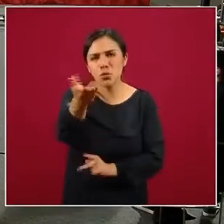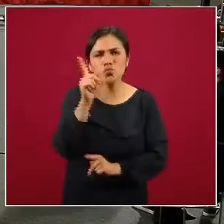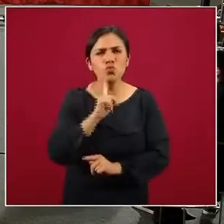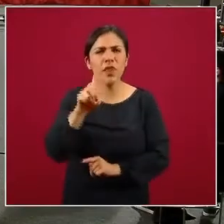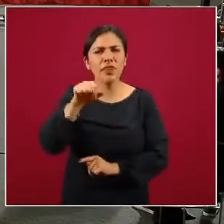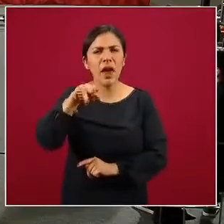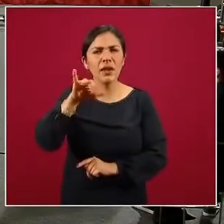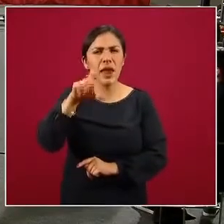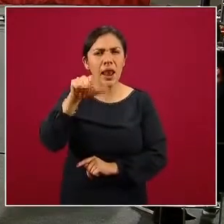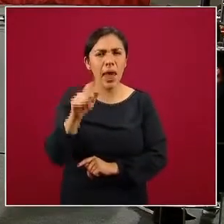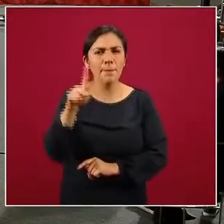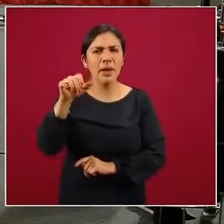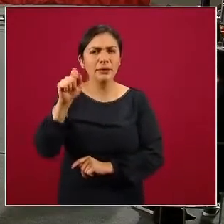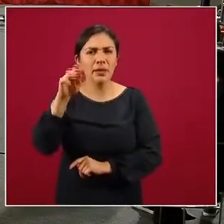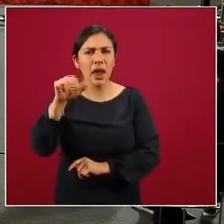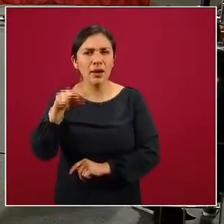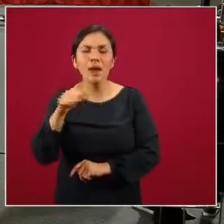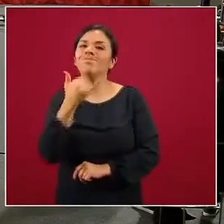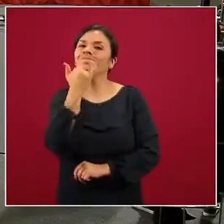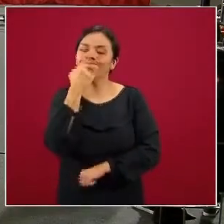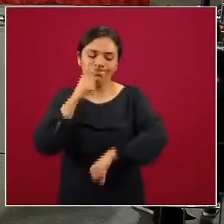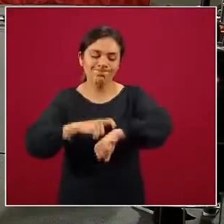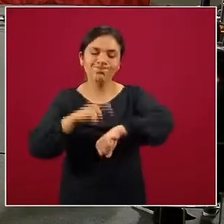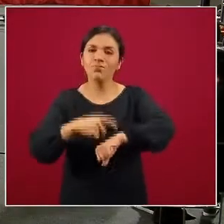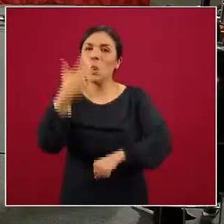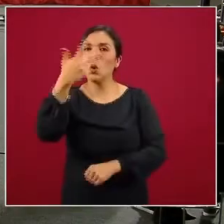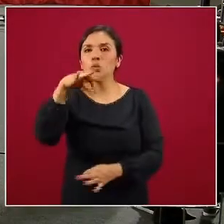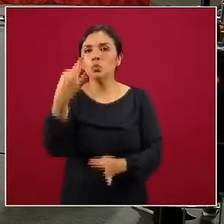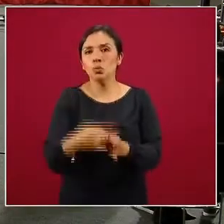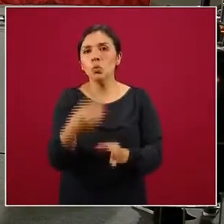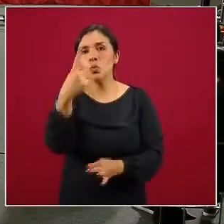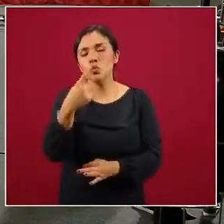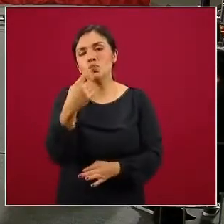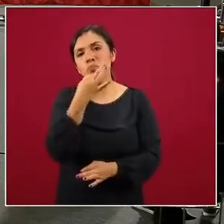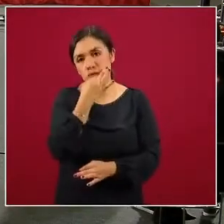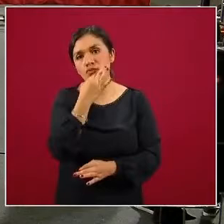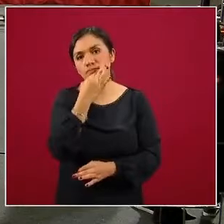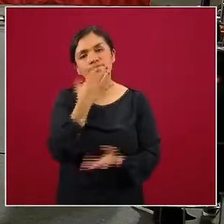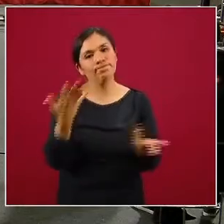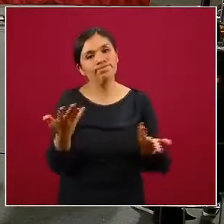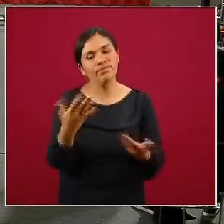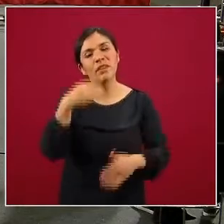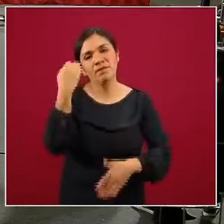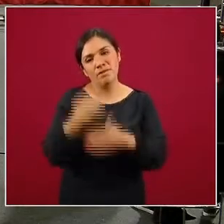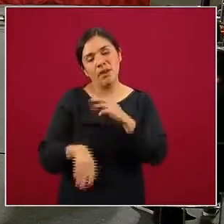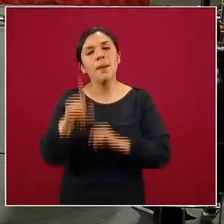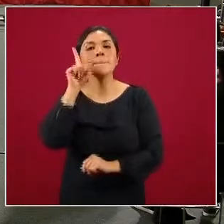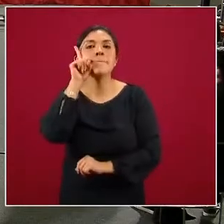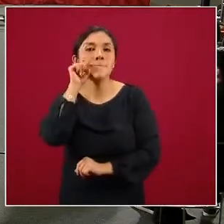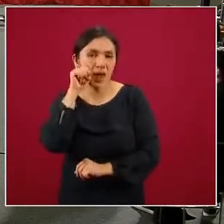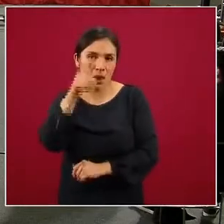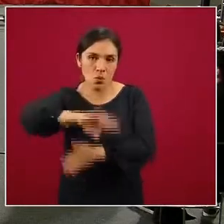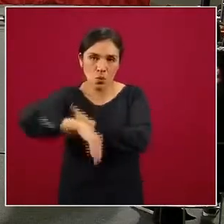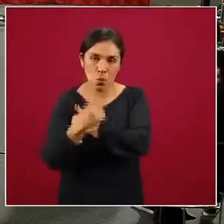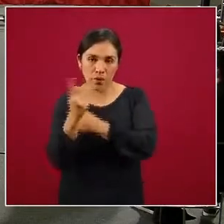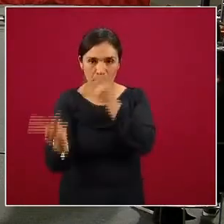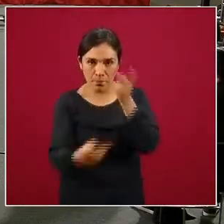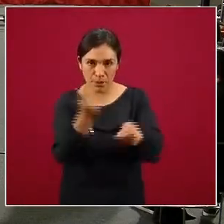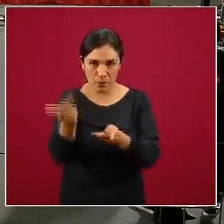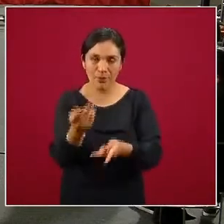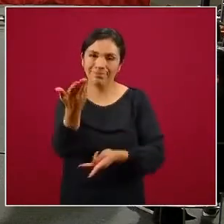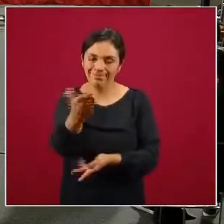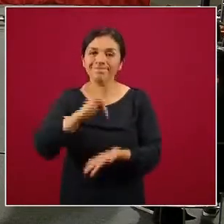Pastrana. Ya no nos da tiempo. Me dicen que son las 20 horas con 1 minuto. Dejamos a Daniela Pastrana para mañana y también a